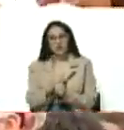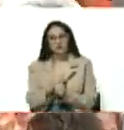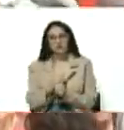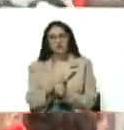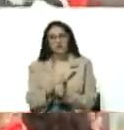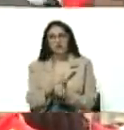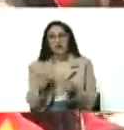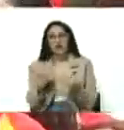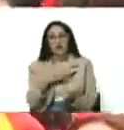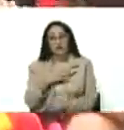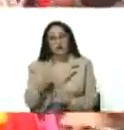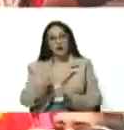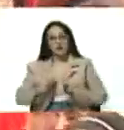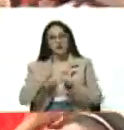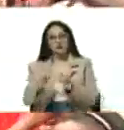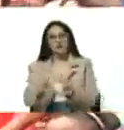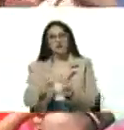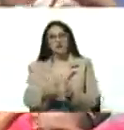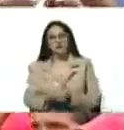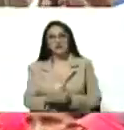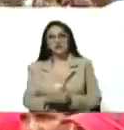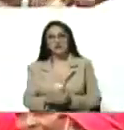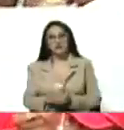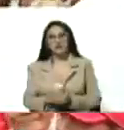hoy nosotros queremos entregarle